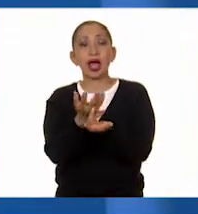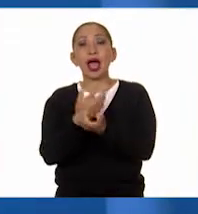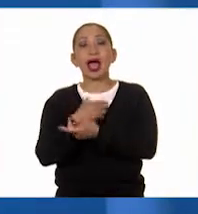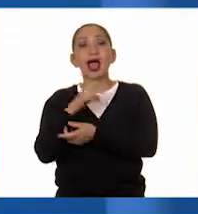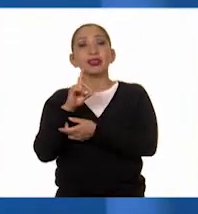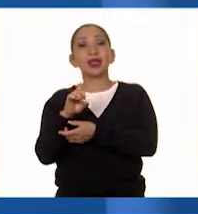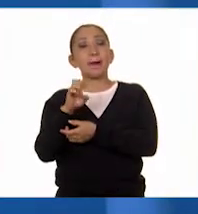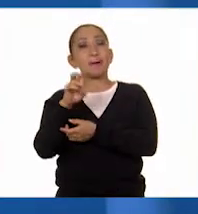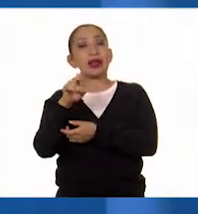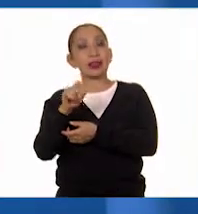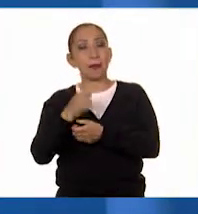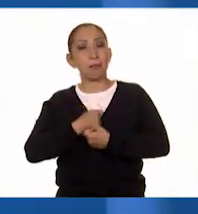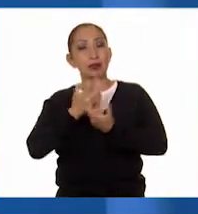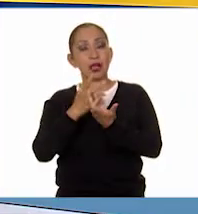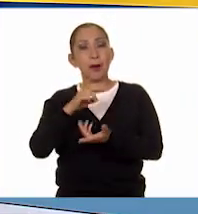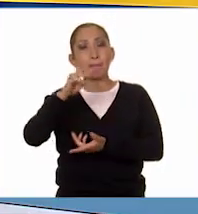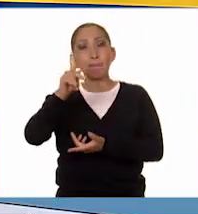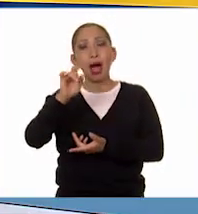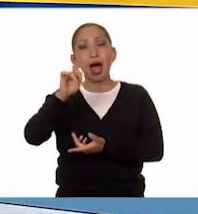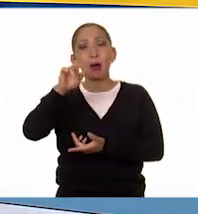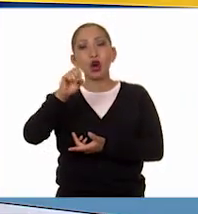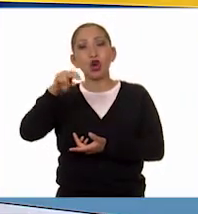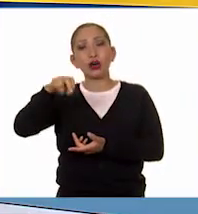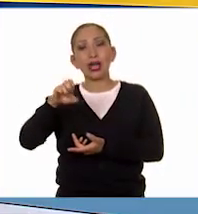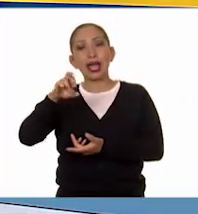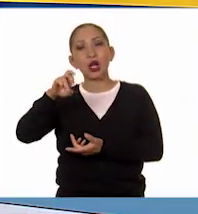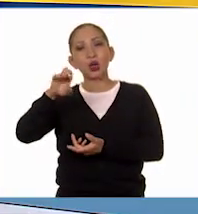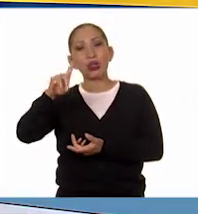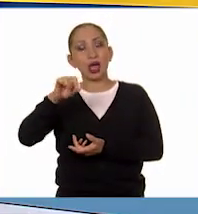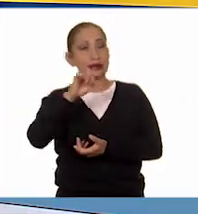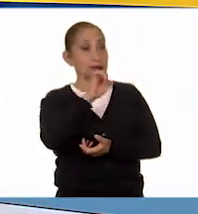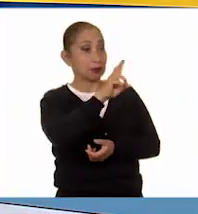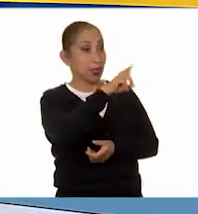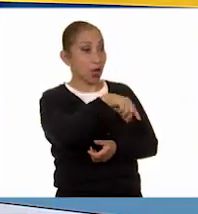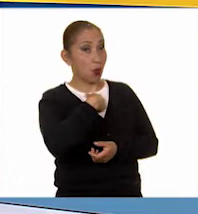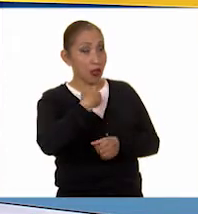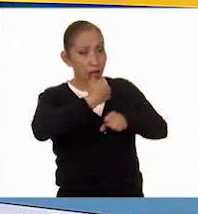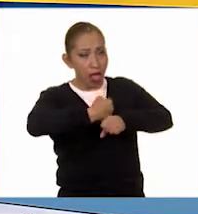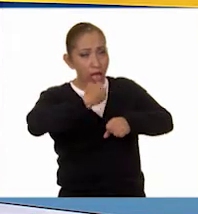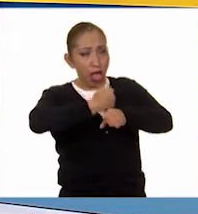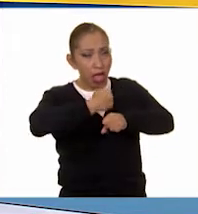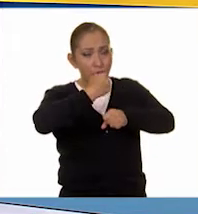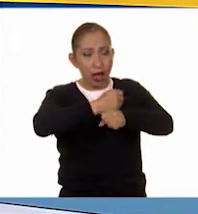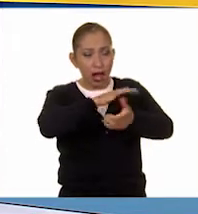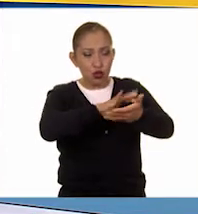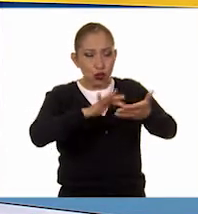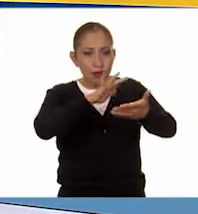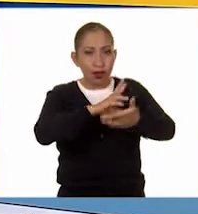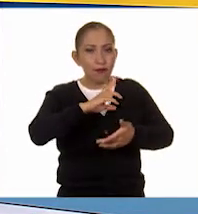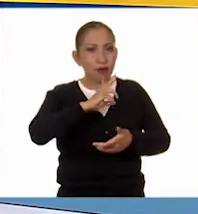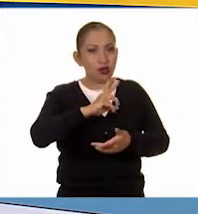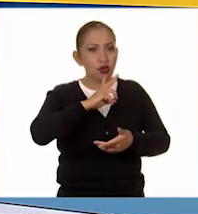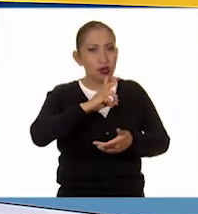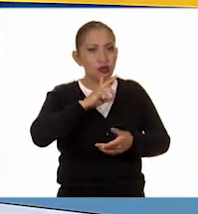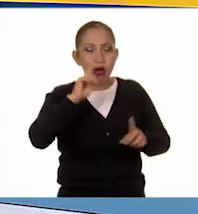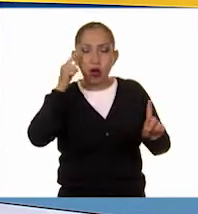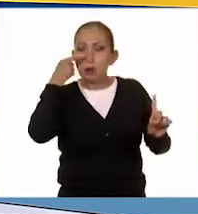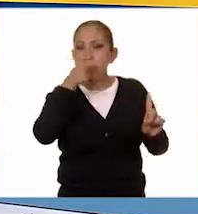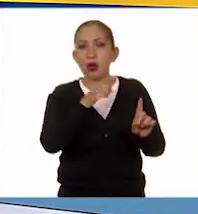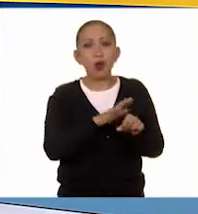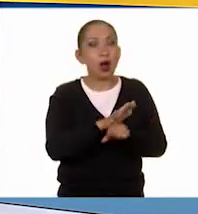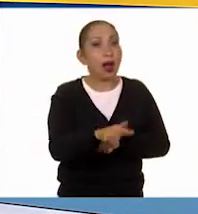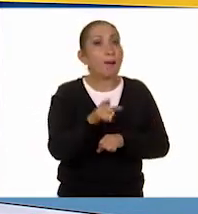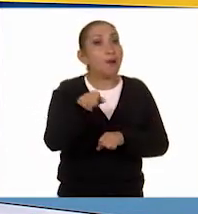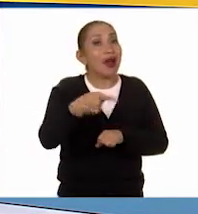poeta, de don Pablo Neruda. Muy bien, María, claro que sí. Cuando se practica la lectura en voz alta, parte del objetivo es que,